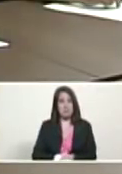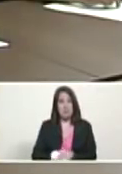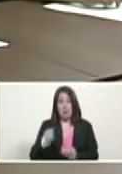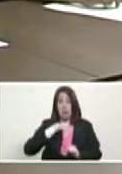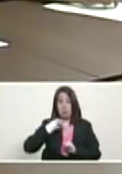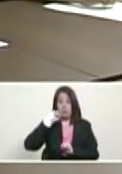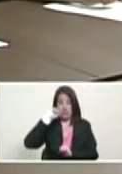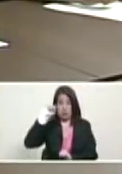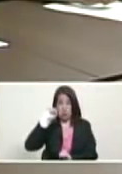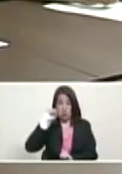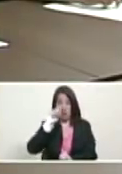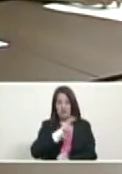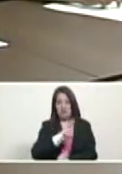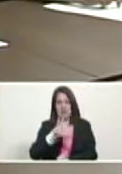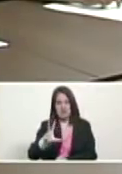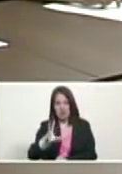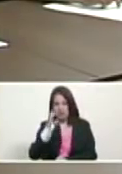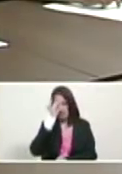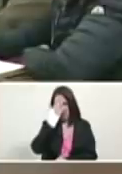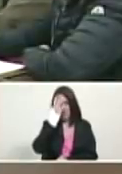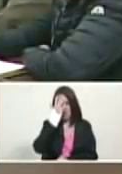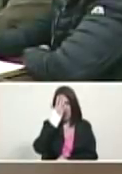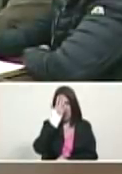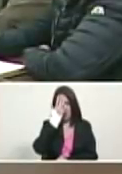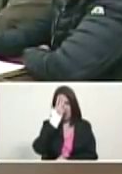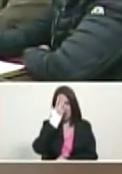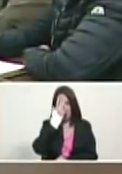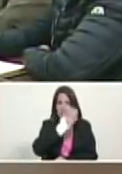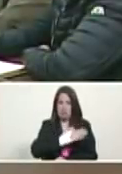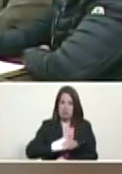victoria del 23 de febrero, cuando pretendieron